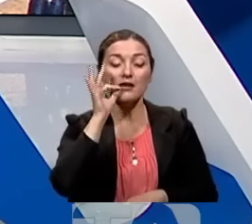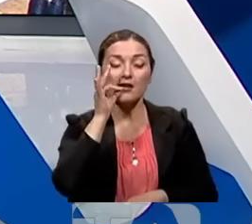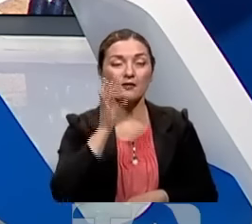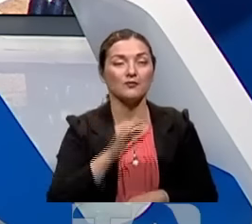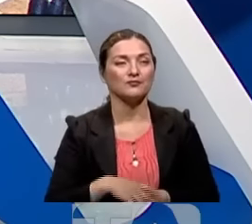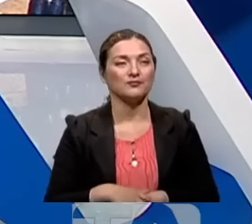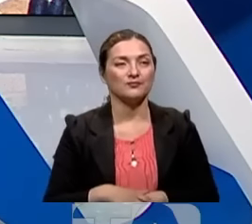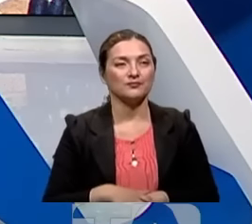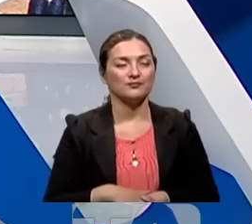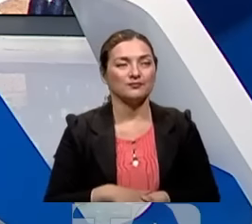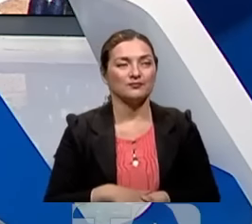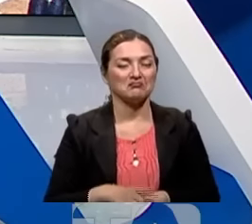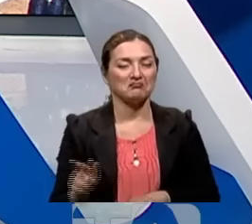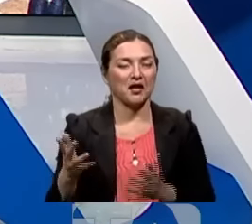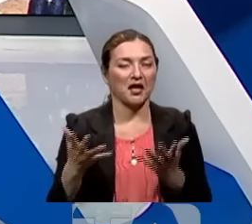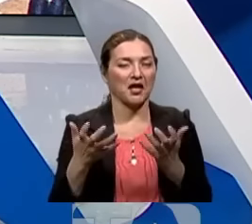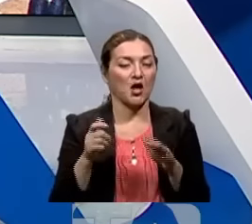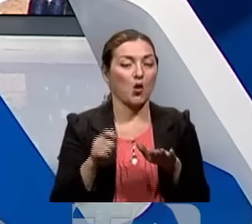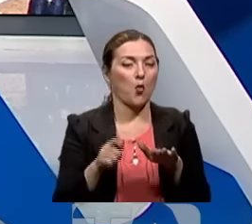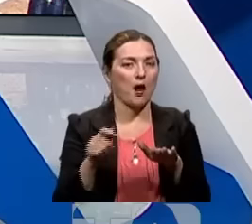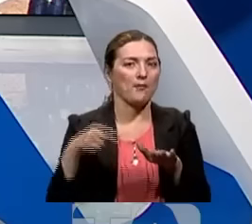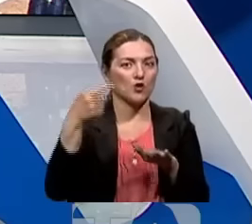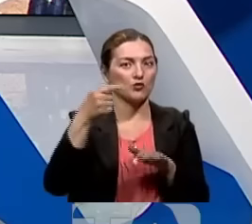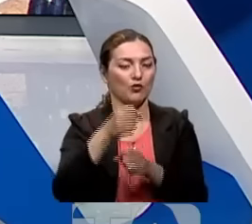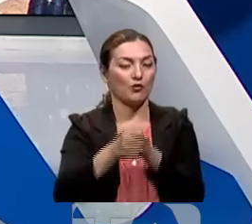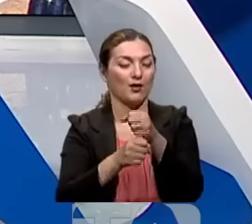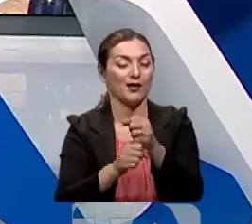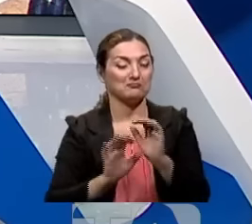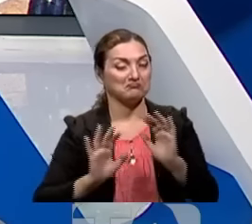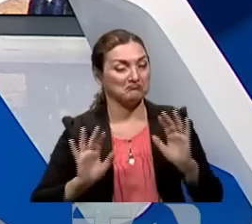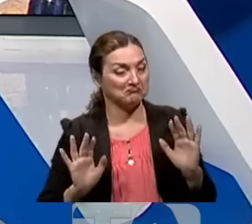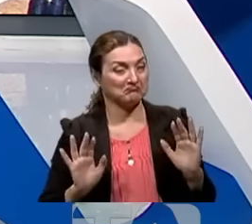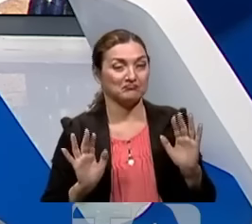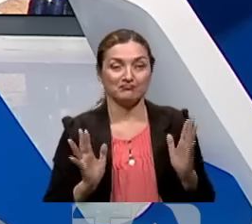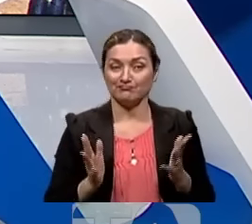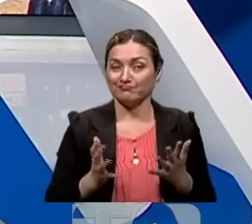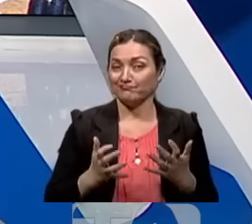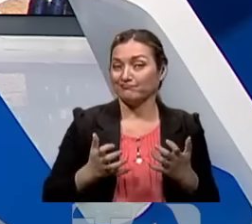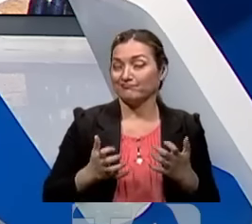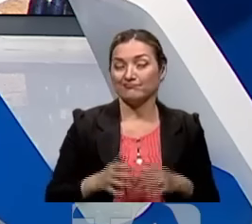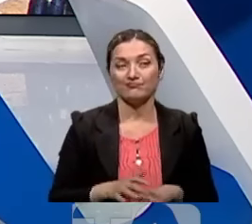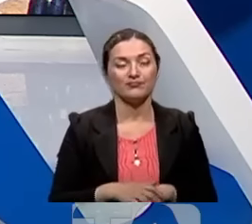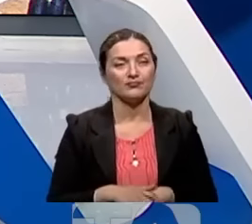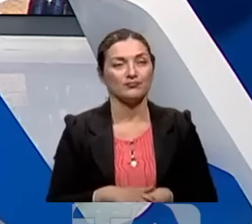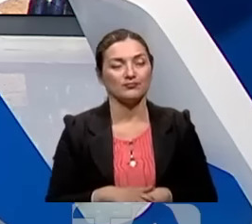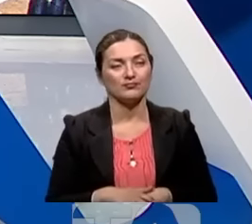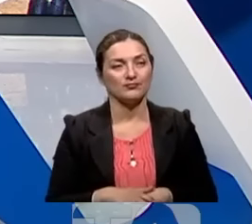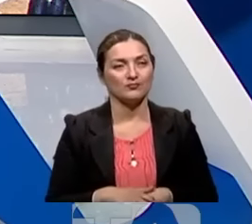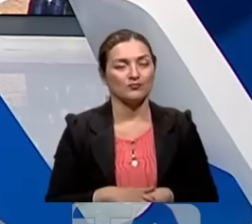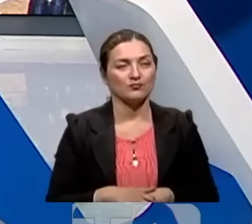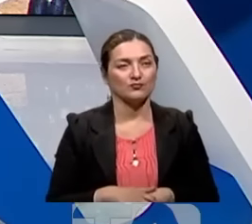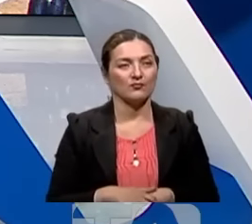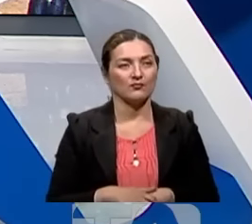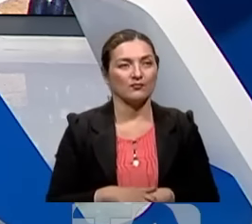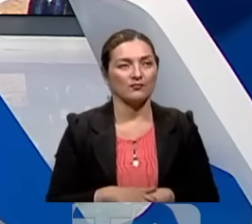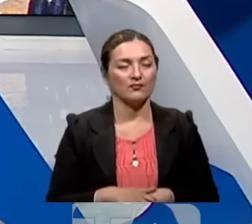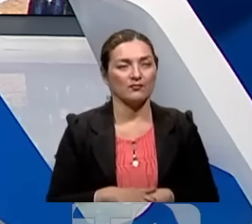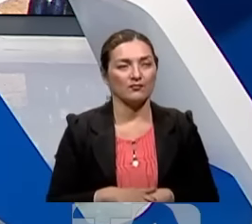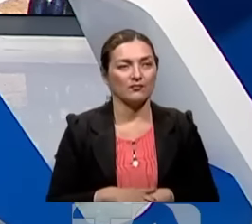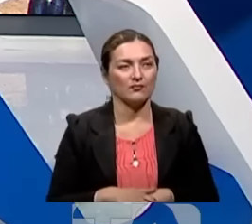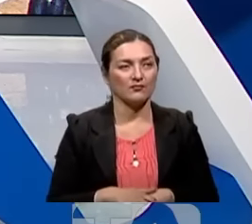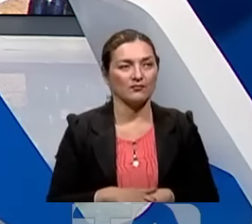haciendo puntos porque el próximo año ser jurado. Por aquí está, por aquí Sebas, está. Yo creo que quieres ser jurado por aquí de guaguas. Tú me dijiste que hoy estoy con pinta colada morada,